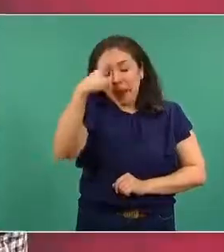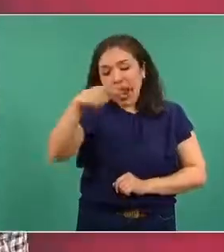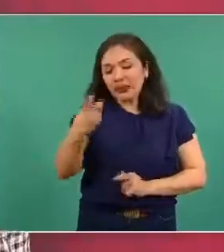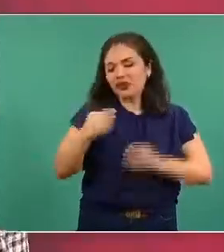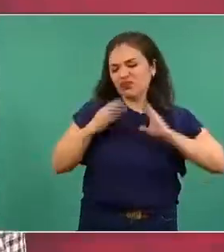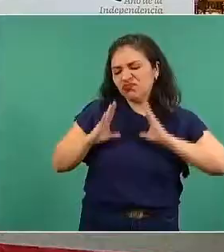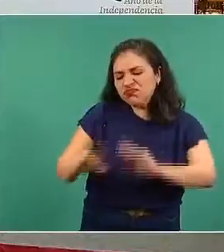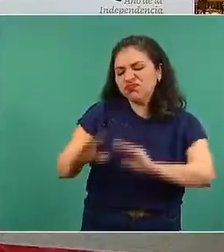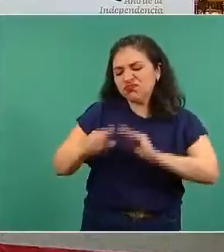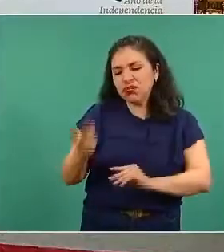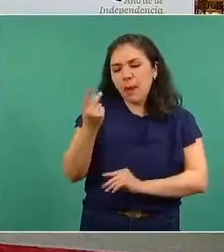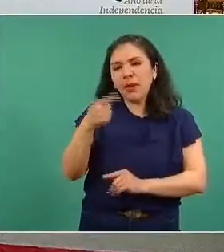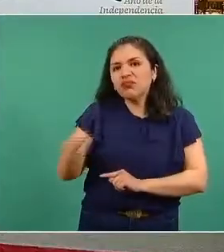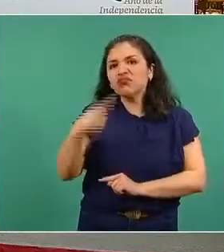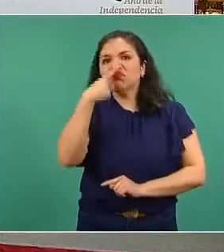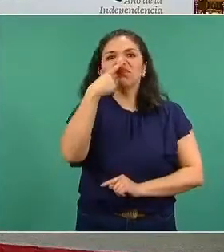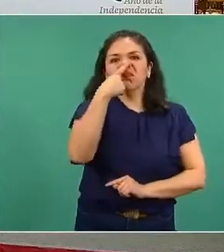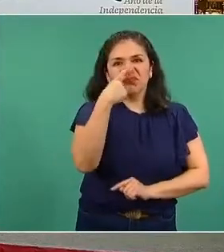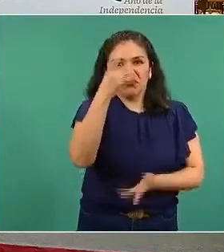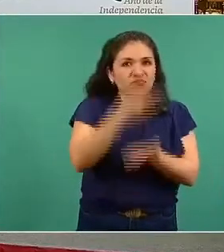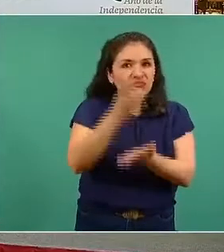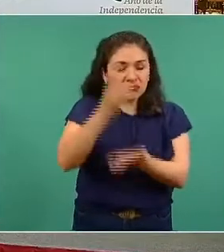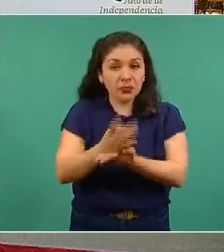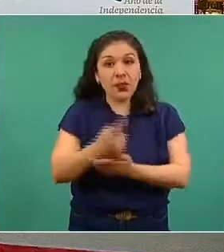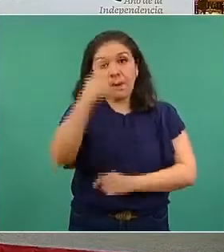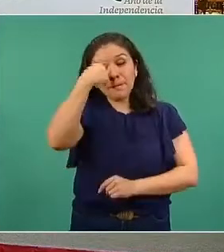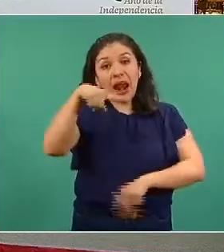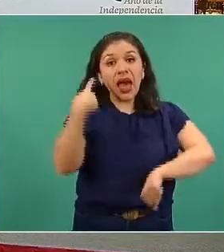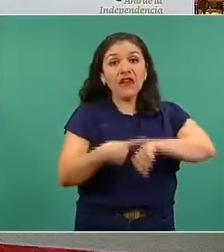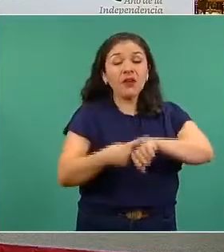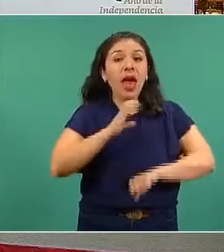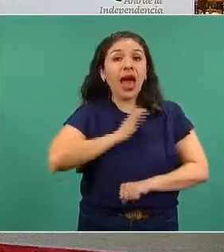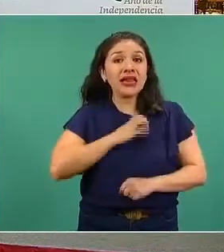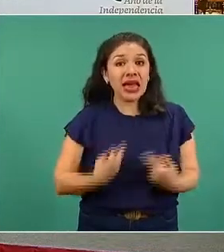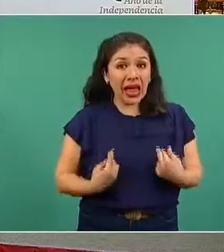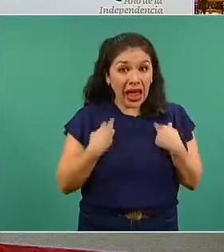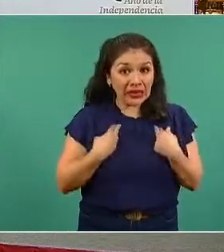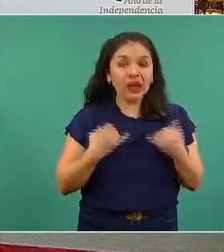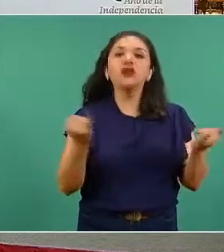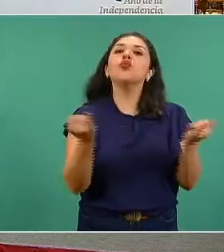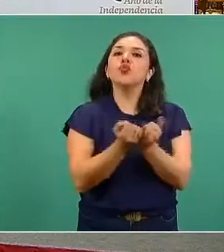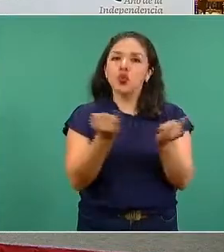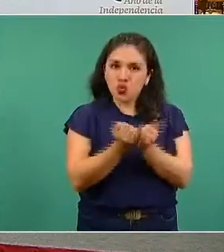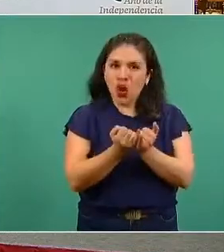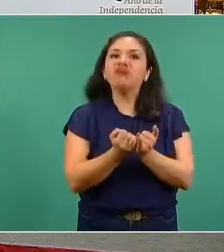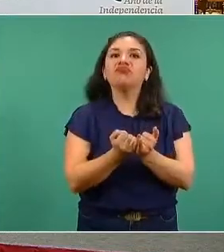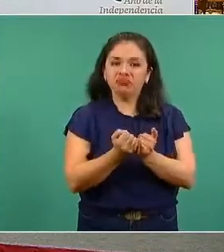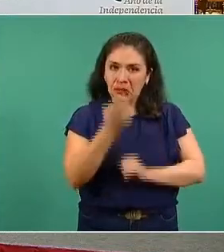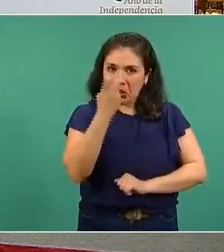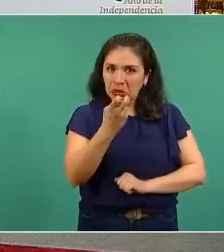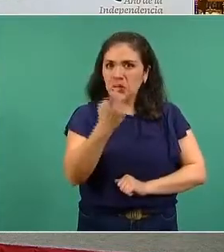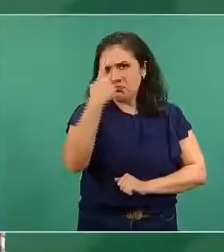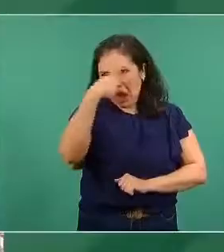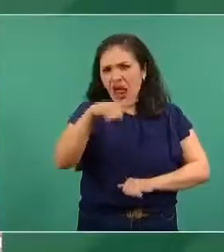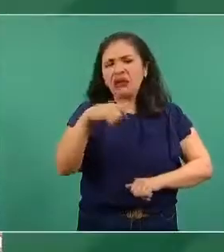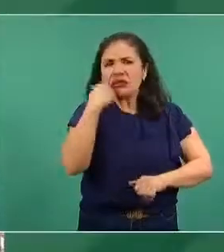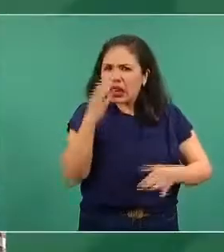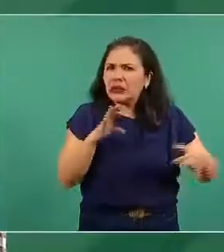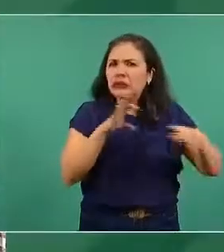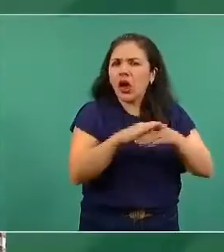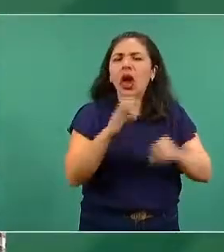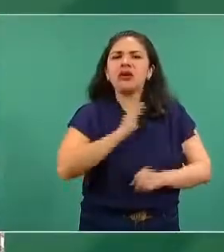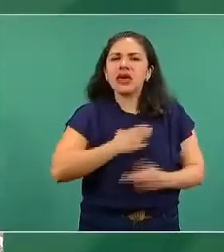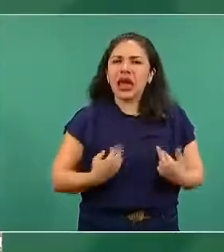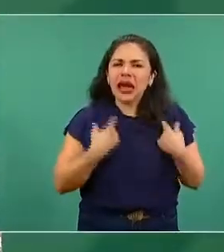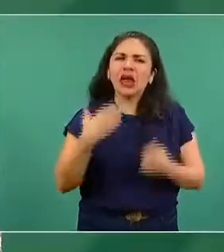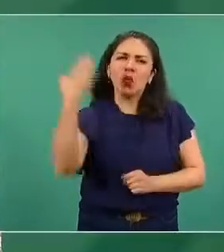y detectar ciertos olores. En materia de cáncer ha sido uno de los modelos de trabajo, cáncer pulmonar,